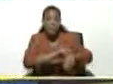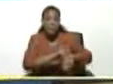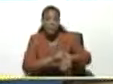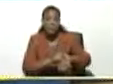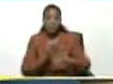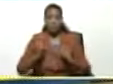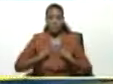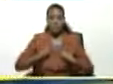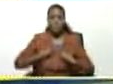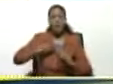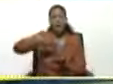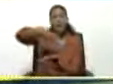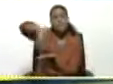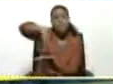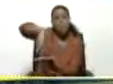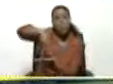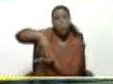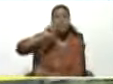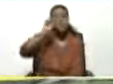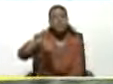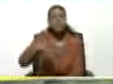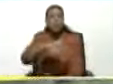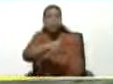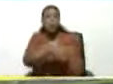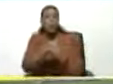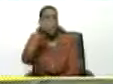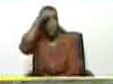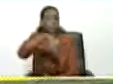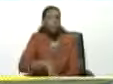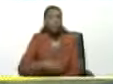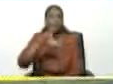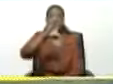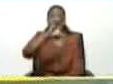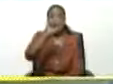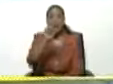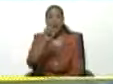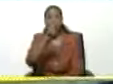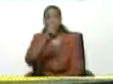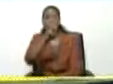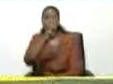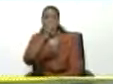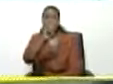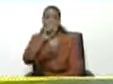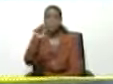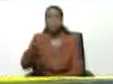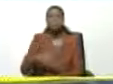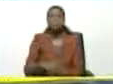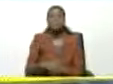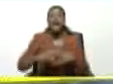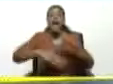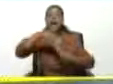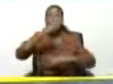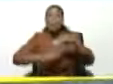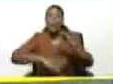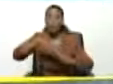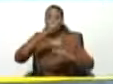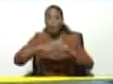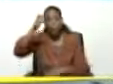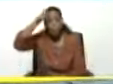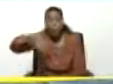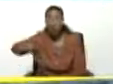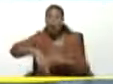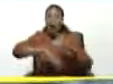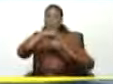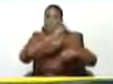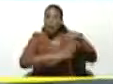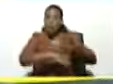maturín de dónde vienes tú de carúpano carúpano Mira saludo a carúpano por allá ah tú de